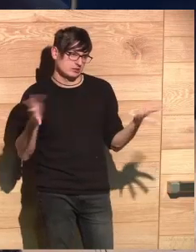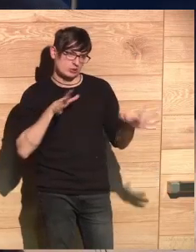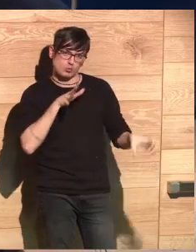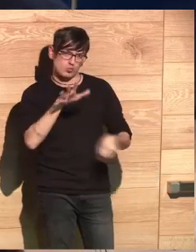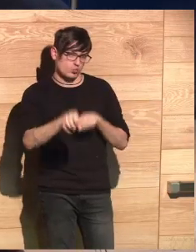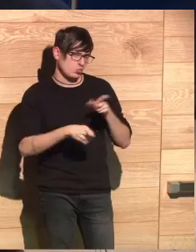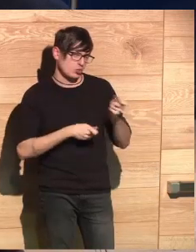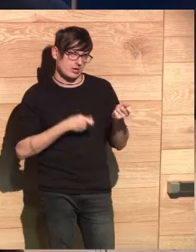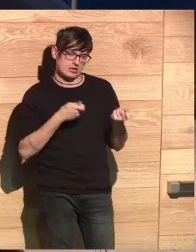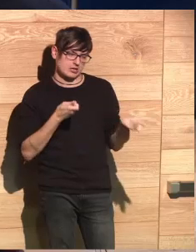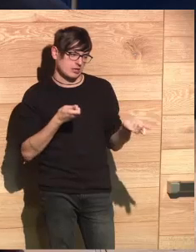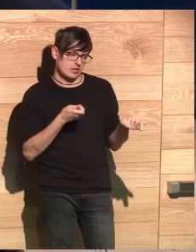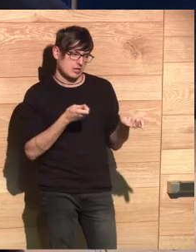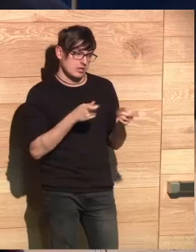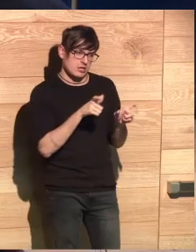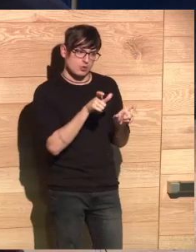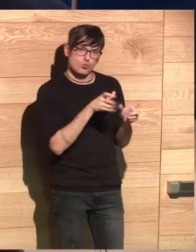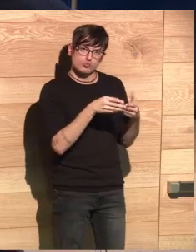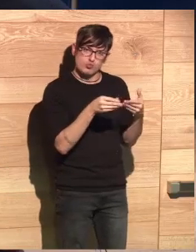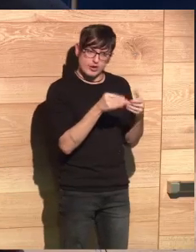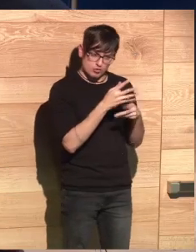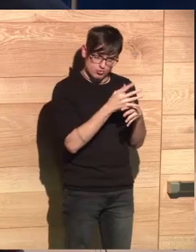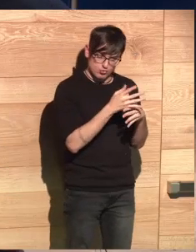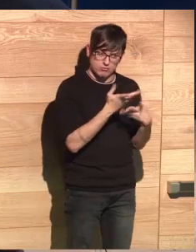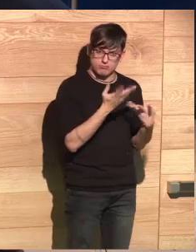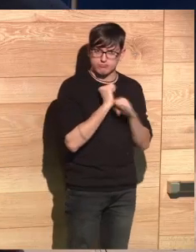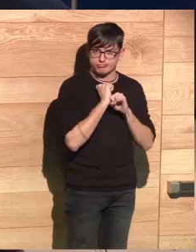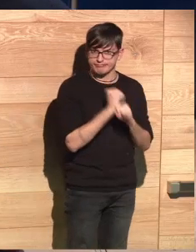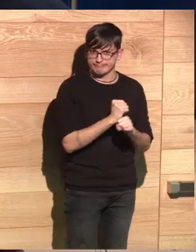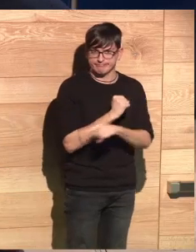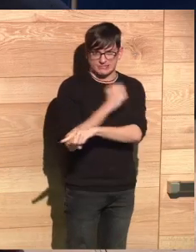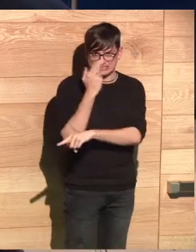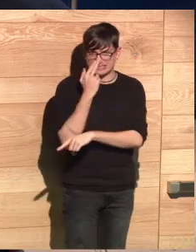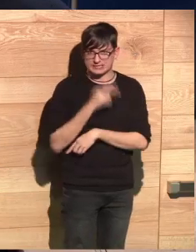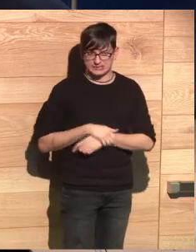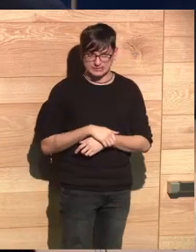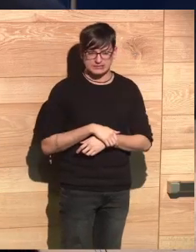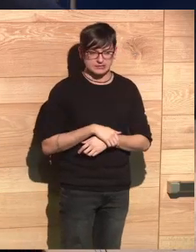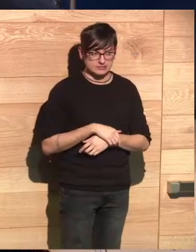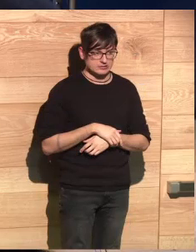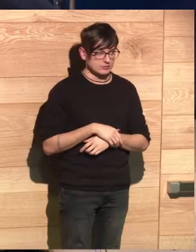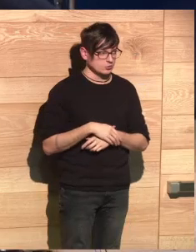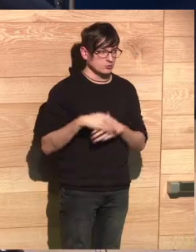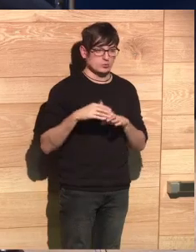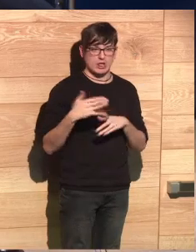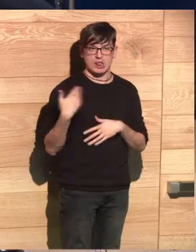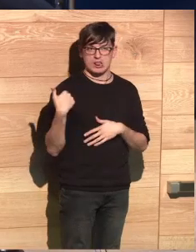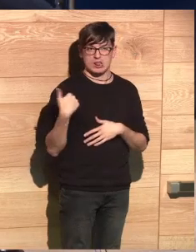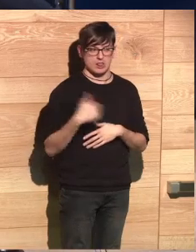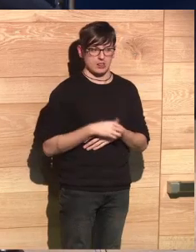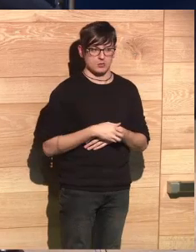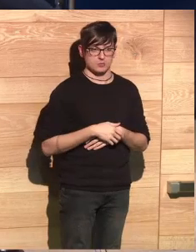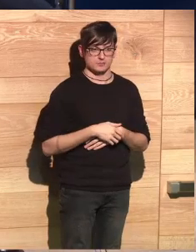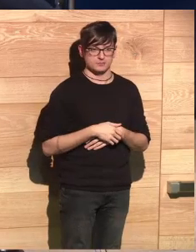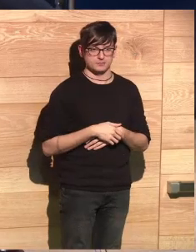mantener a los jugadores cuanto más tiempo mejor. Yo creo que una de las cosas en las que durante los últimos años hemos insistido un poco